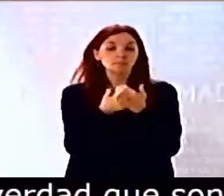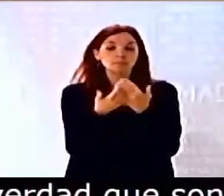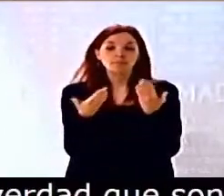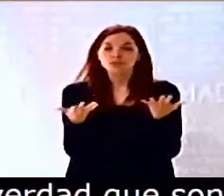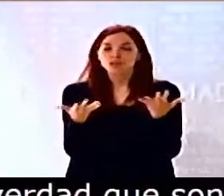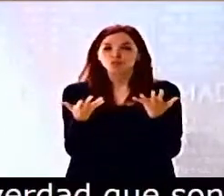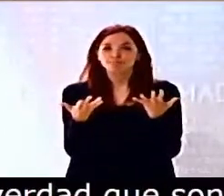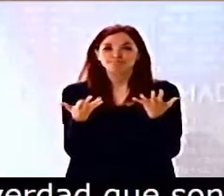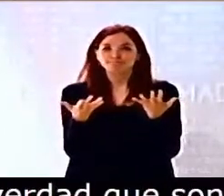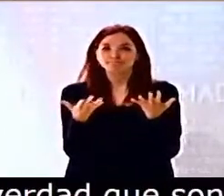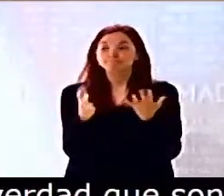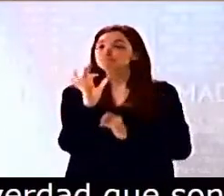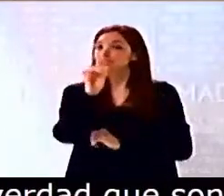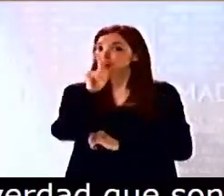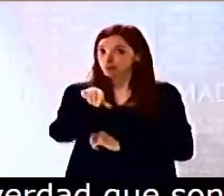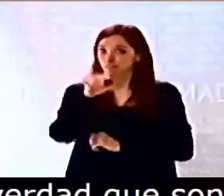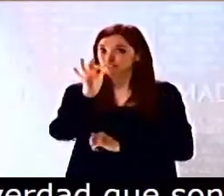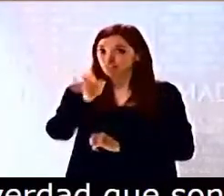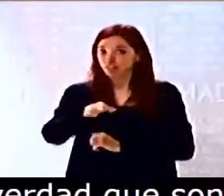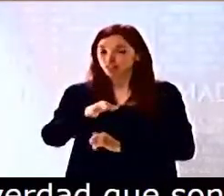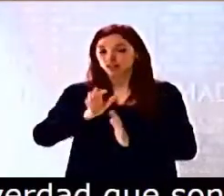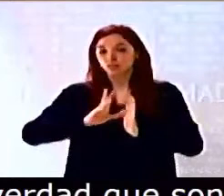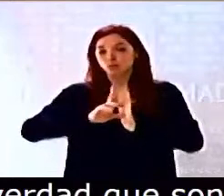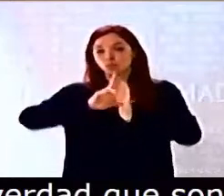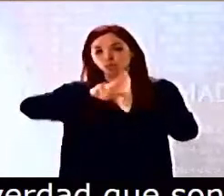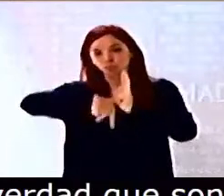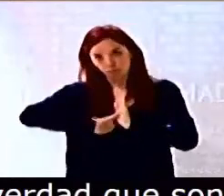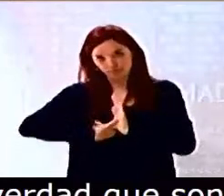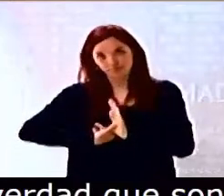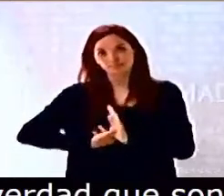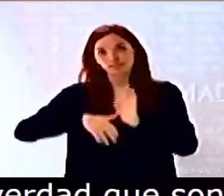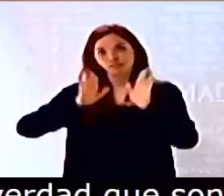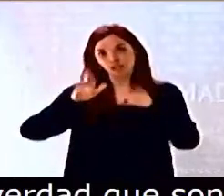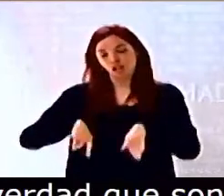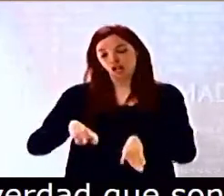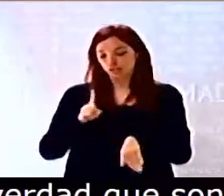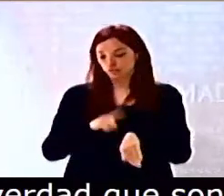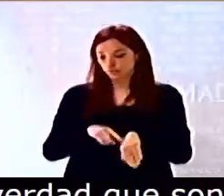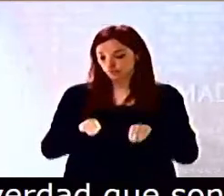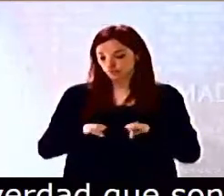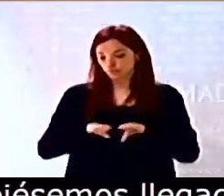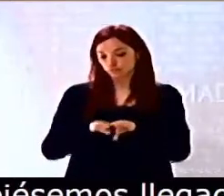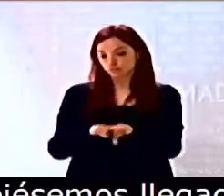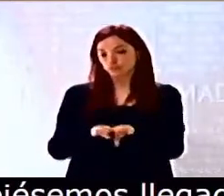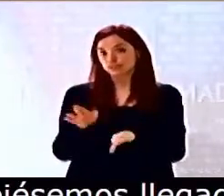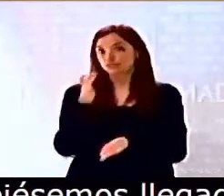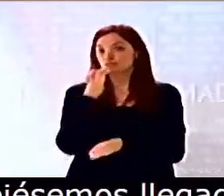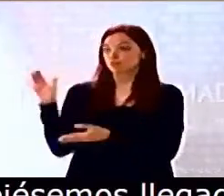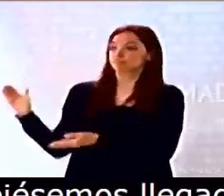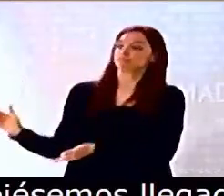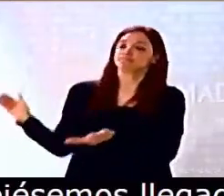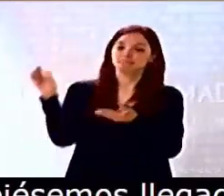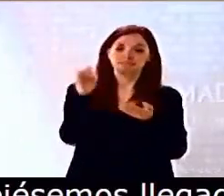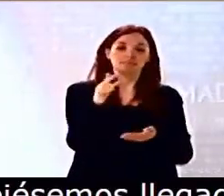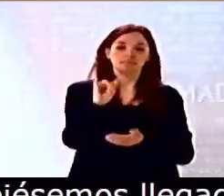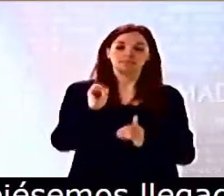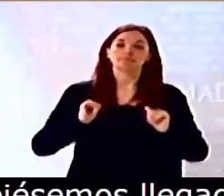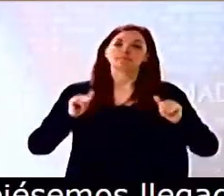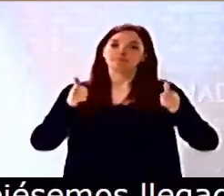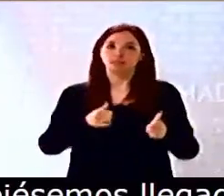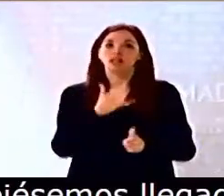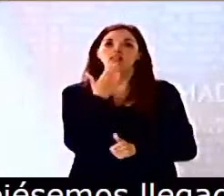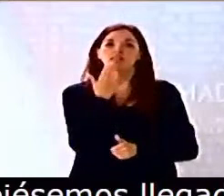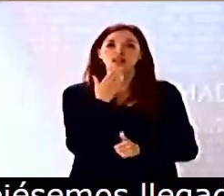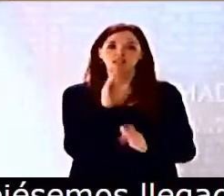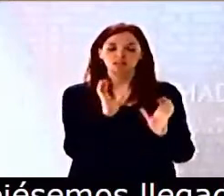no es menos cierto que probablemente hubiésemos llegado al mismo tiempo si hubiésemos dispuesto de las dosis y hubiésemos comenzado a vacunar